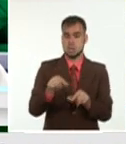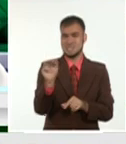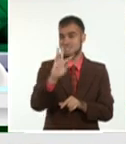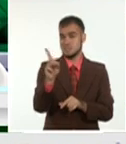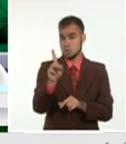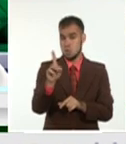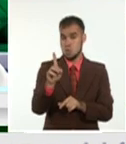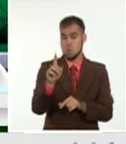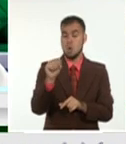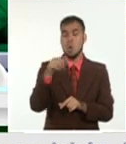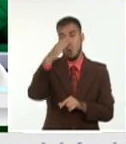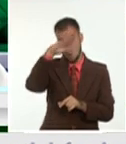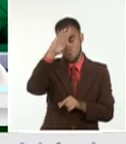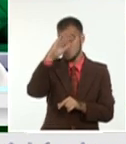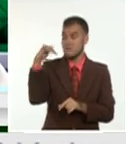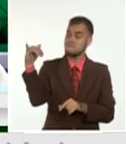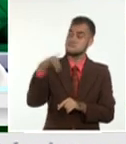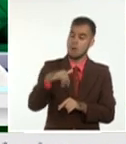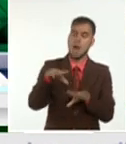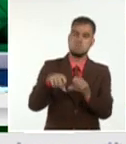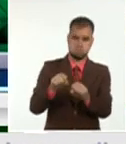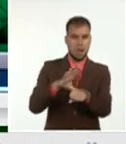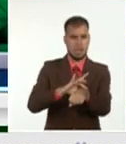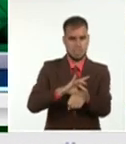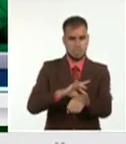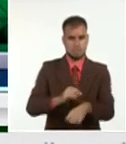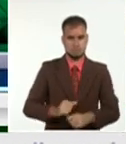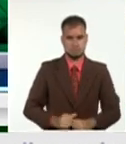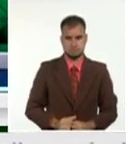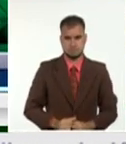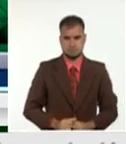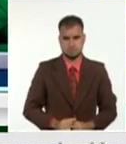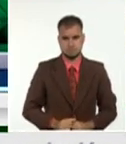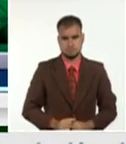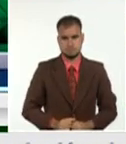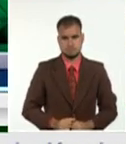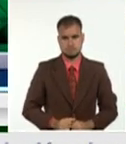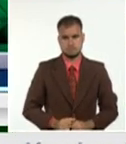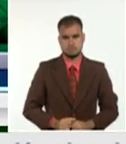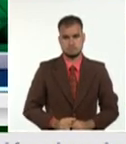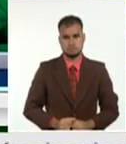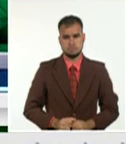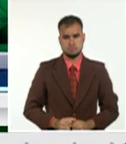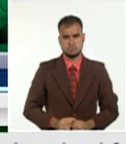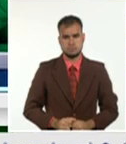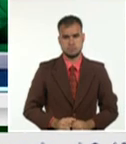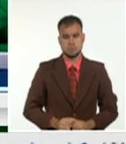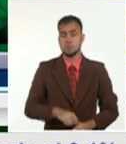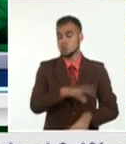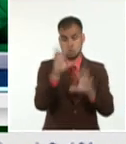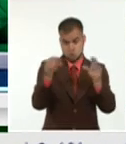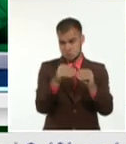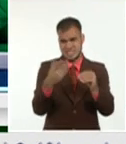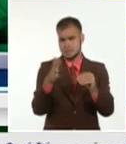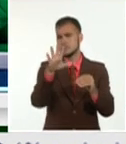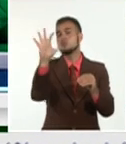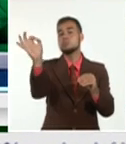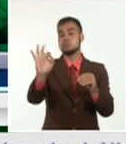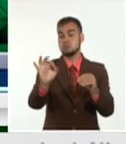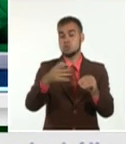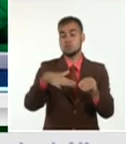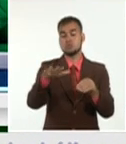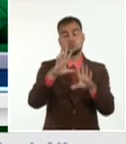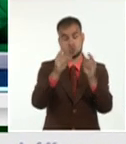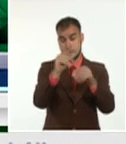el extranjero, el 2,3%. En el acumulado, el 5% de todos los diagnosticados en